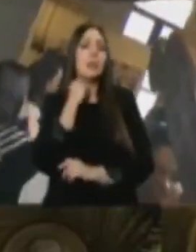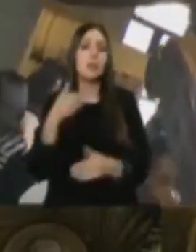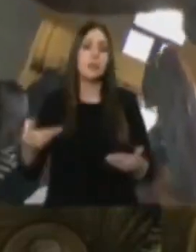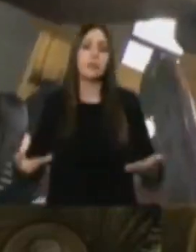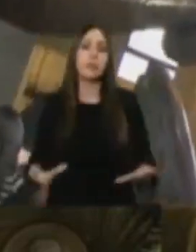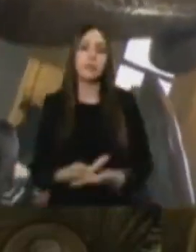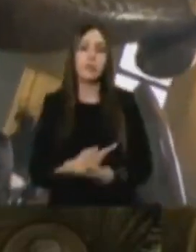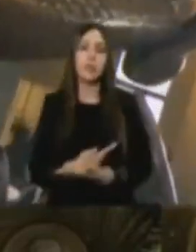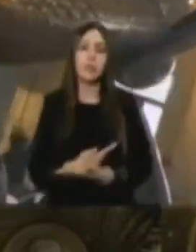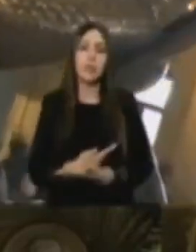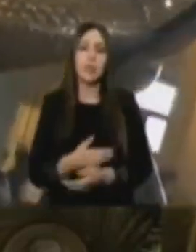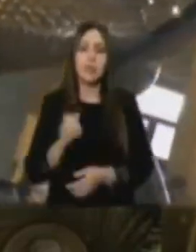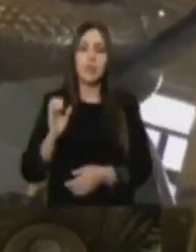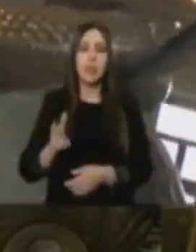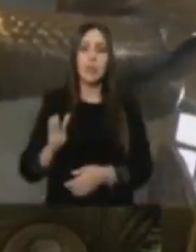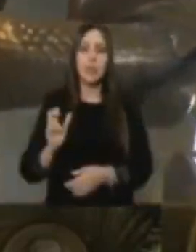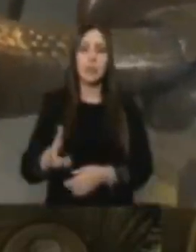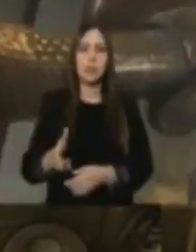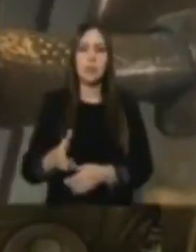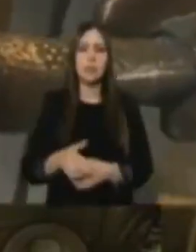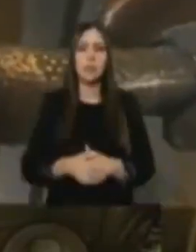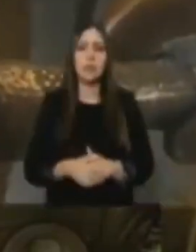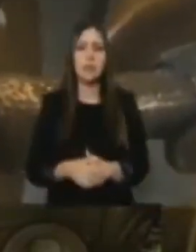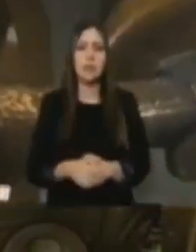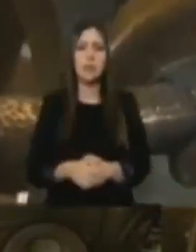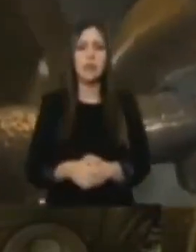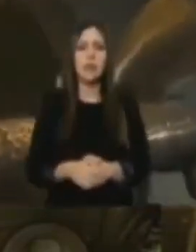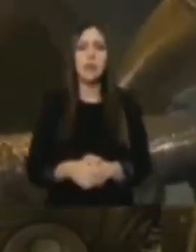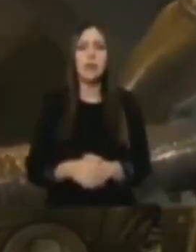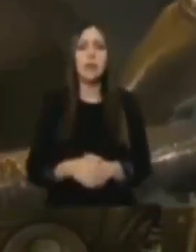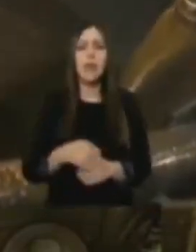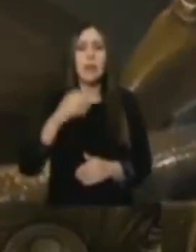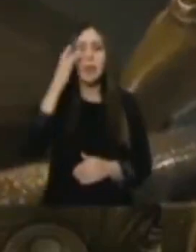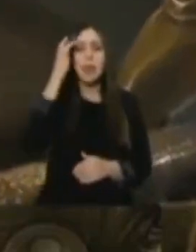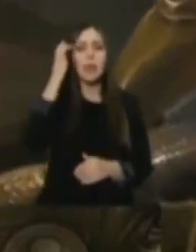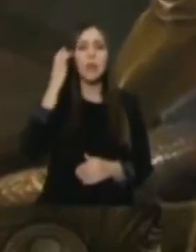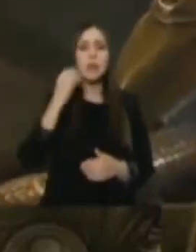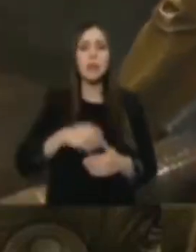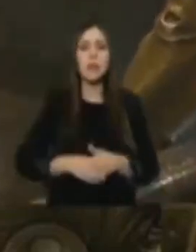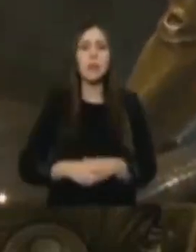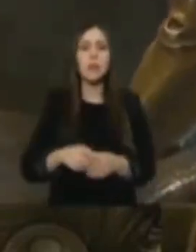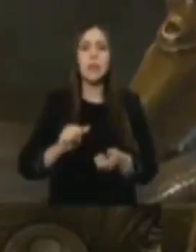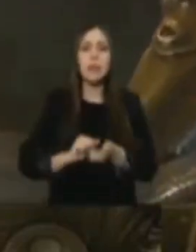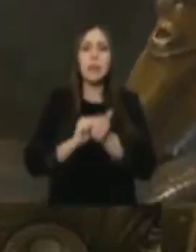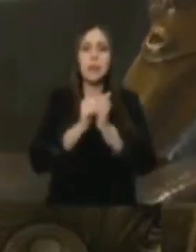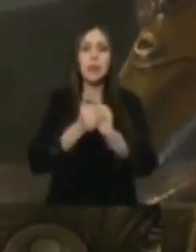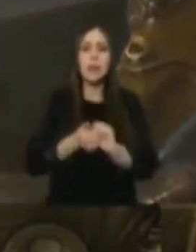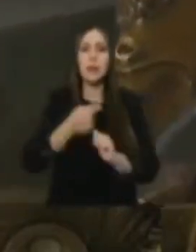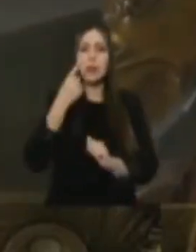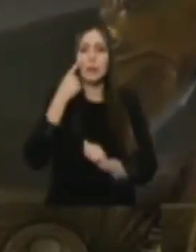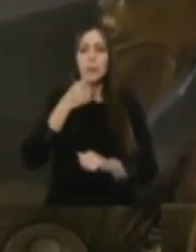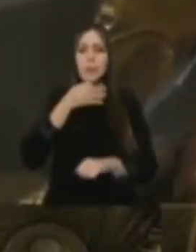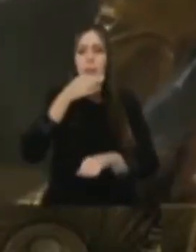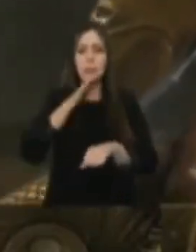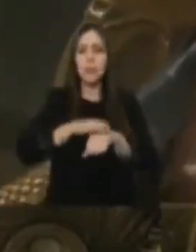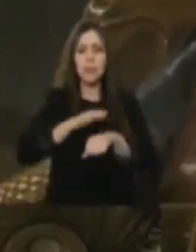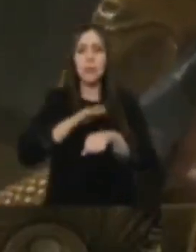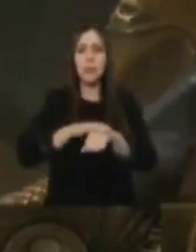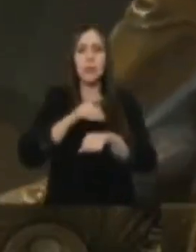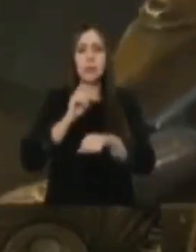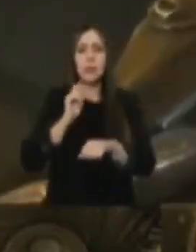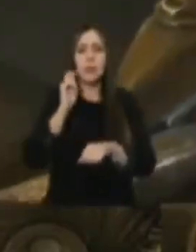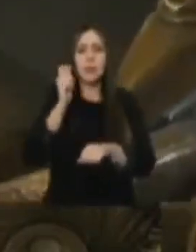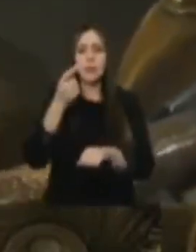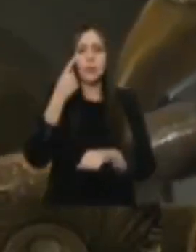de profesión doctor, se lanza precisamente para pronunciarse en contra de lo que en esos